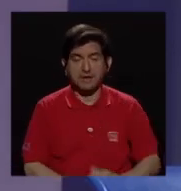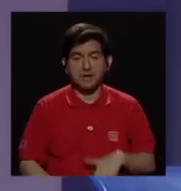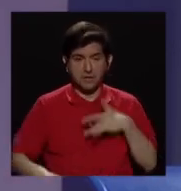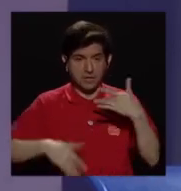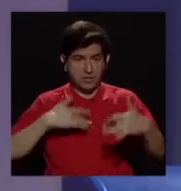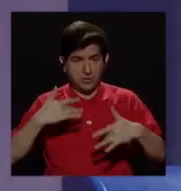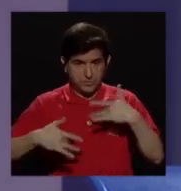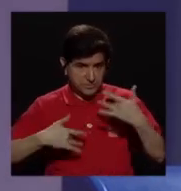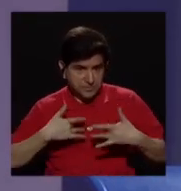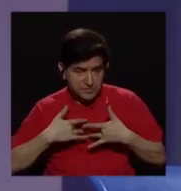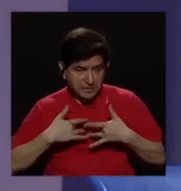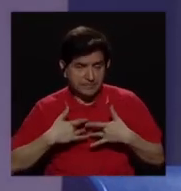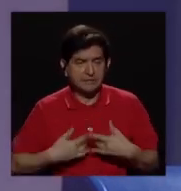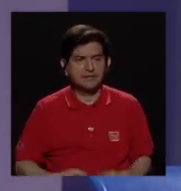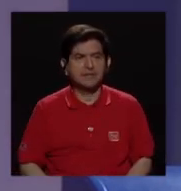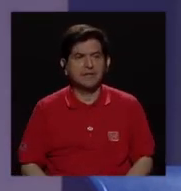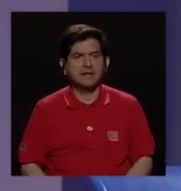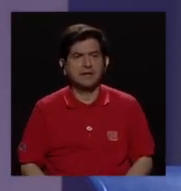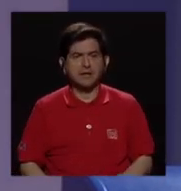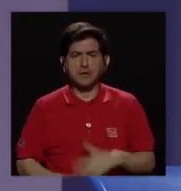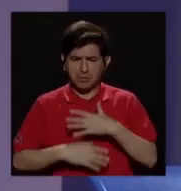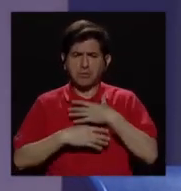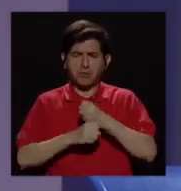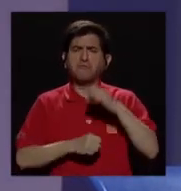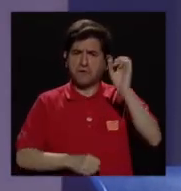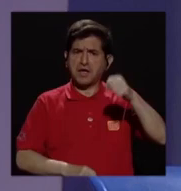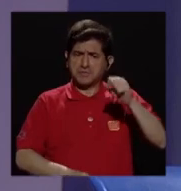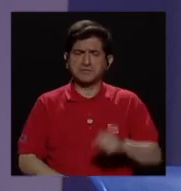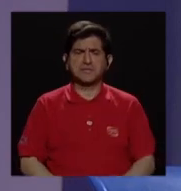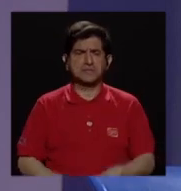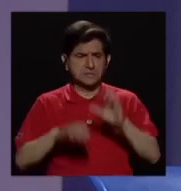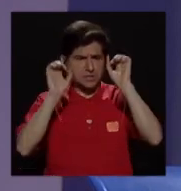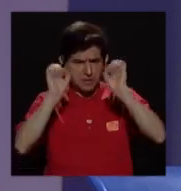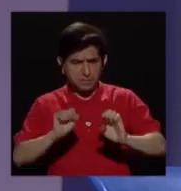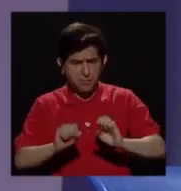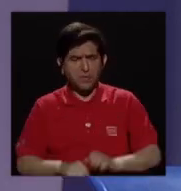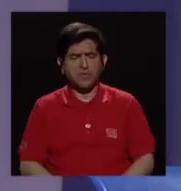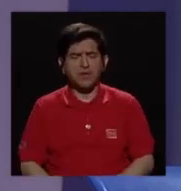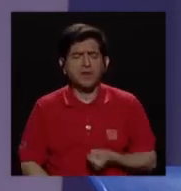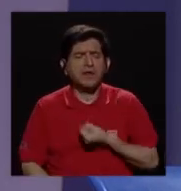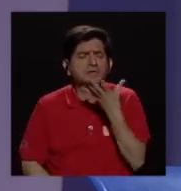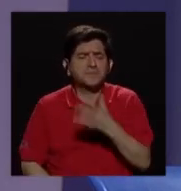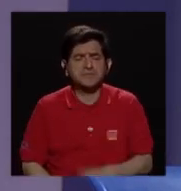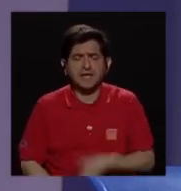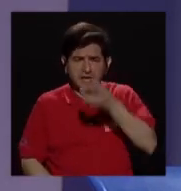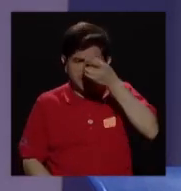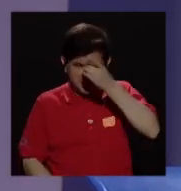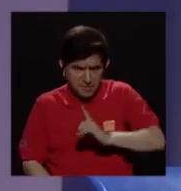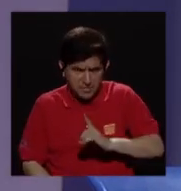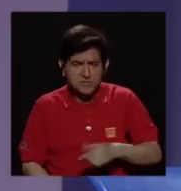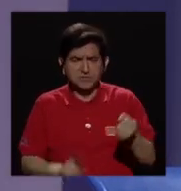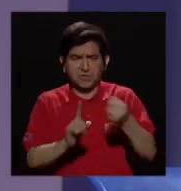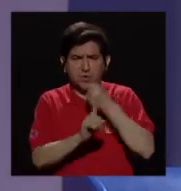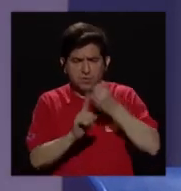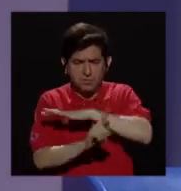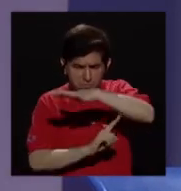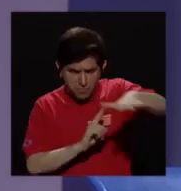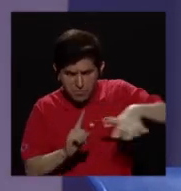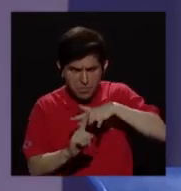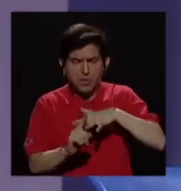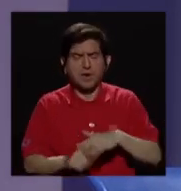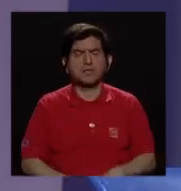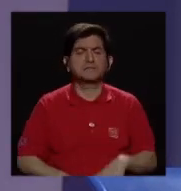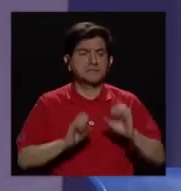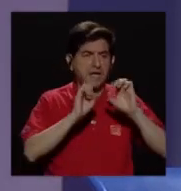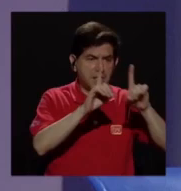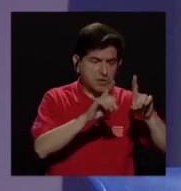sienta en confianza para expresar si hay depresión, si hay violencia en sus entornos, sea en